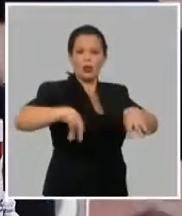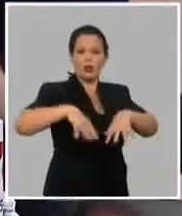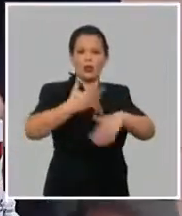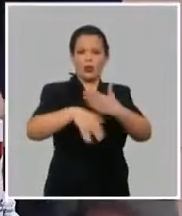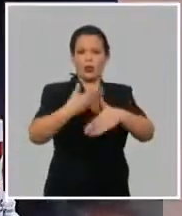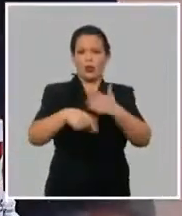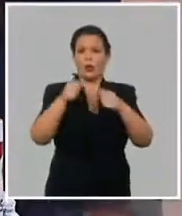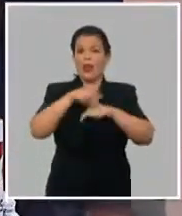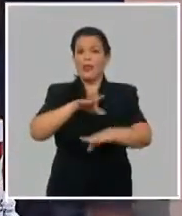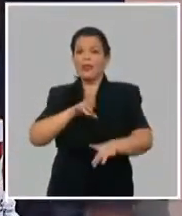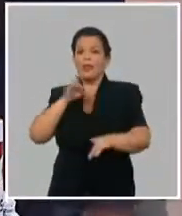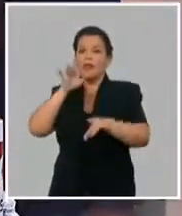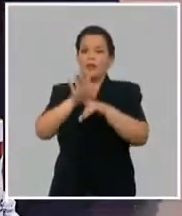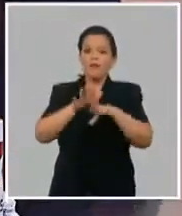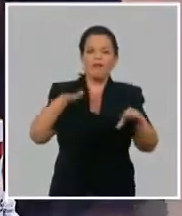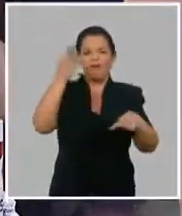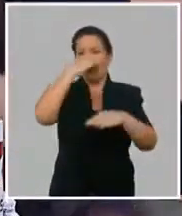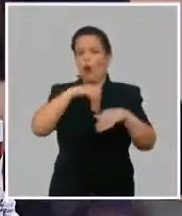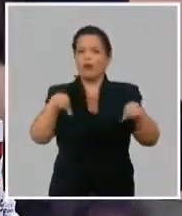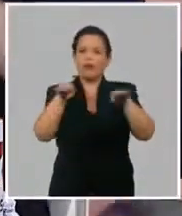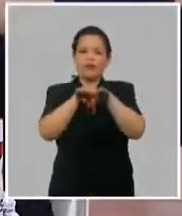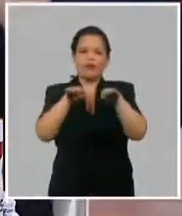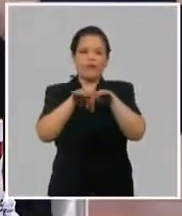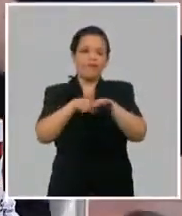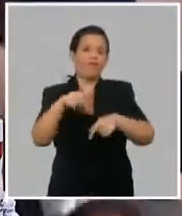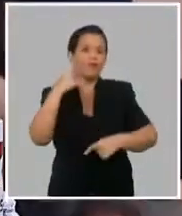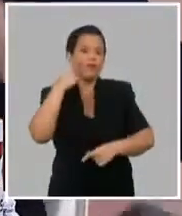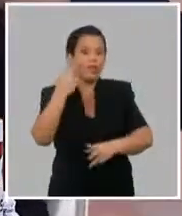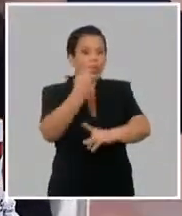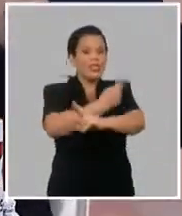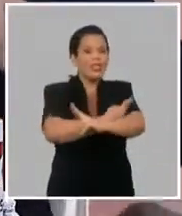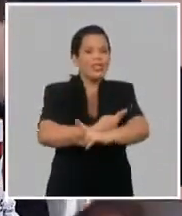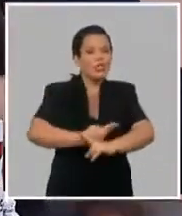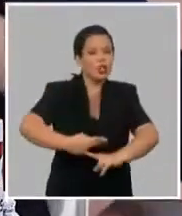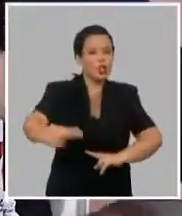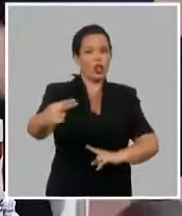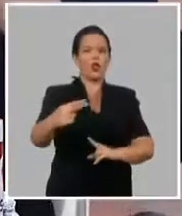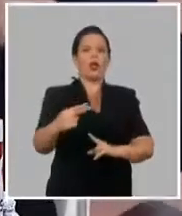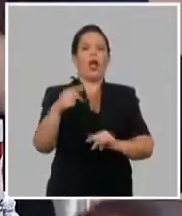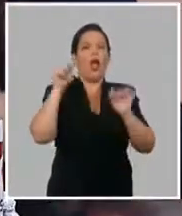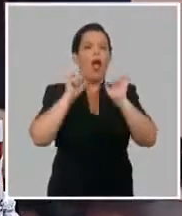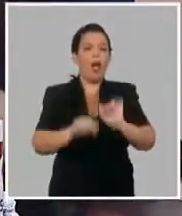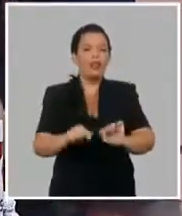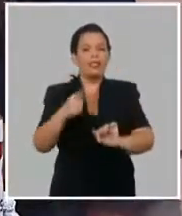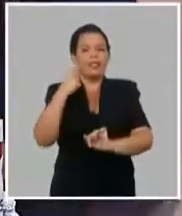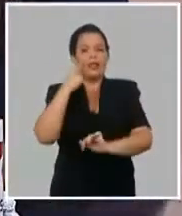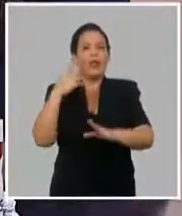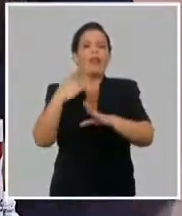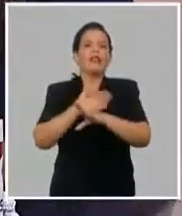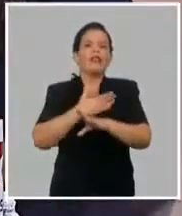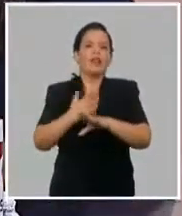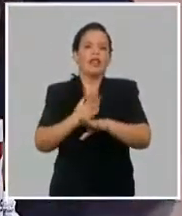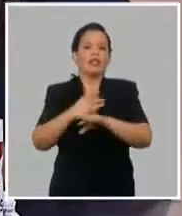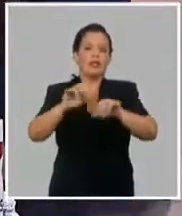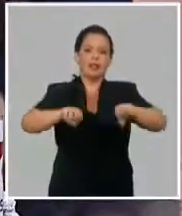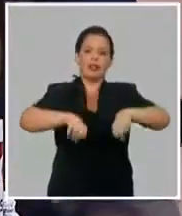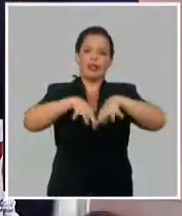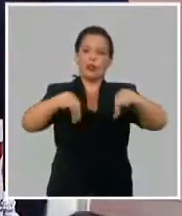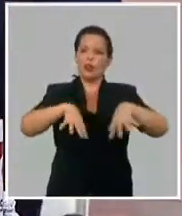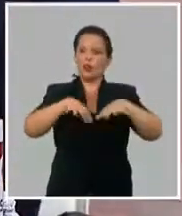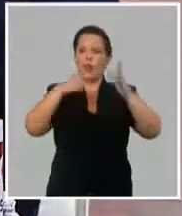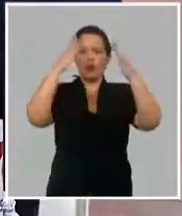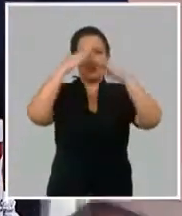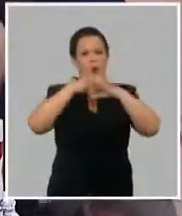incoherencias de una historia que ha estado llena absolutamente llena de incoherencias del primer día